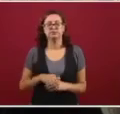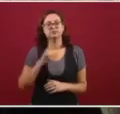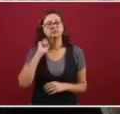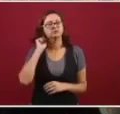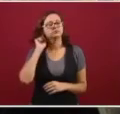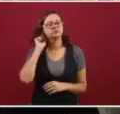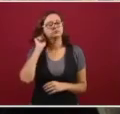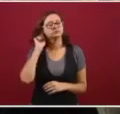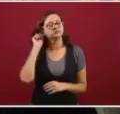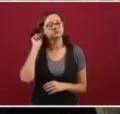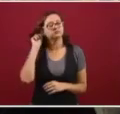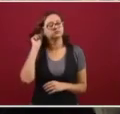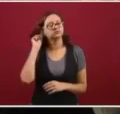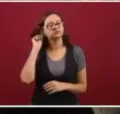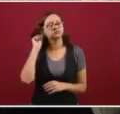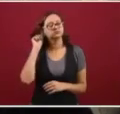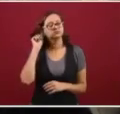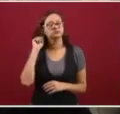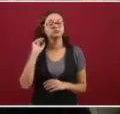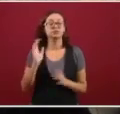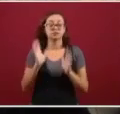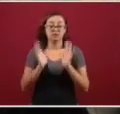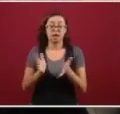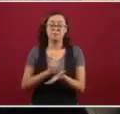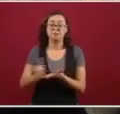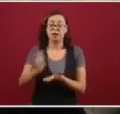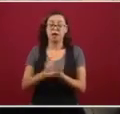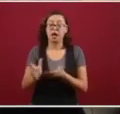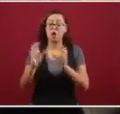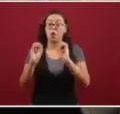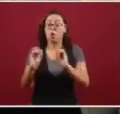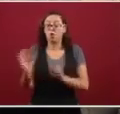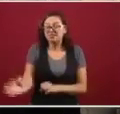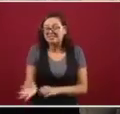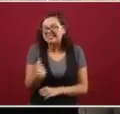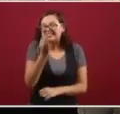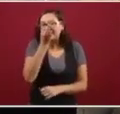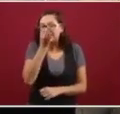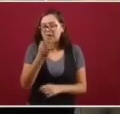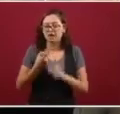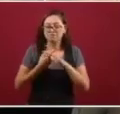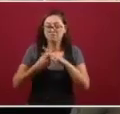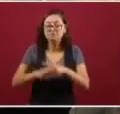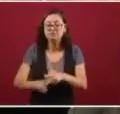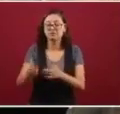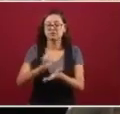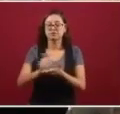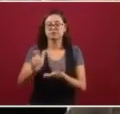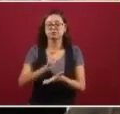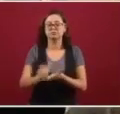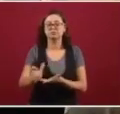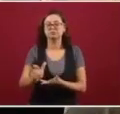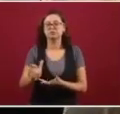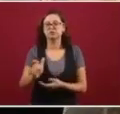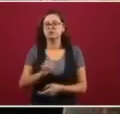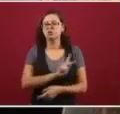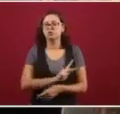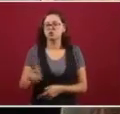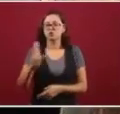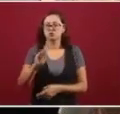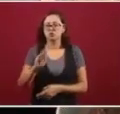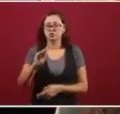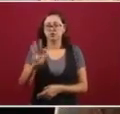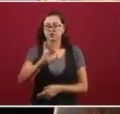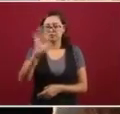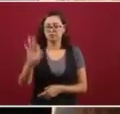a punto de recibir, ya deben de estar cobrando el 90%.